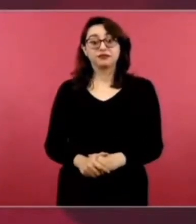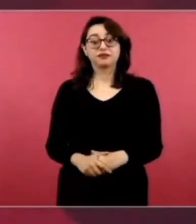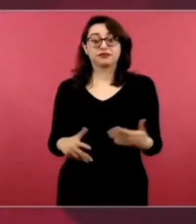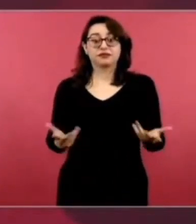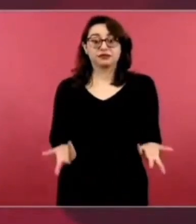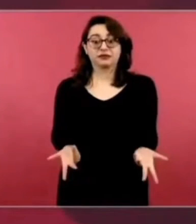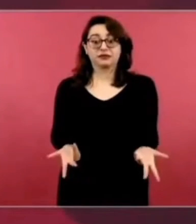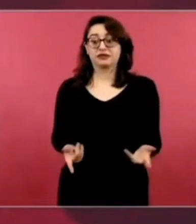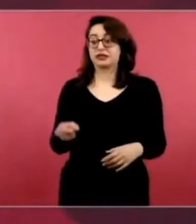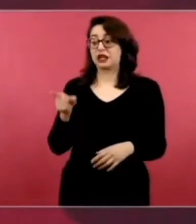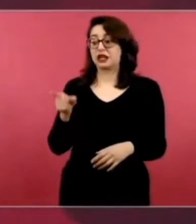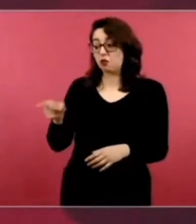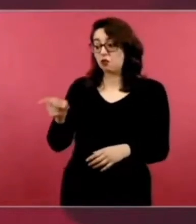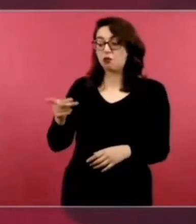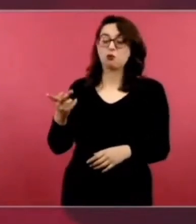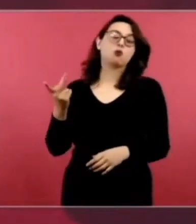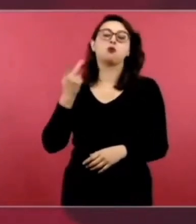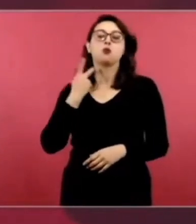la política